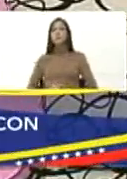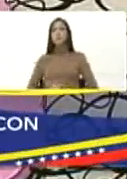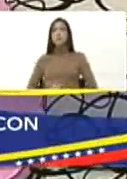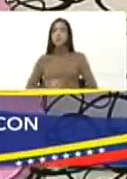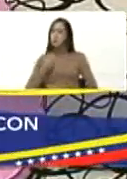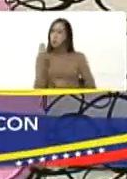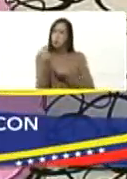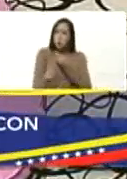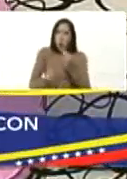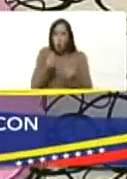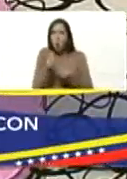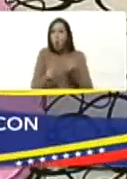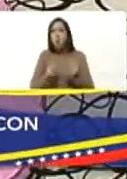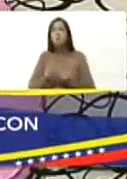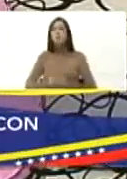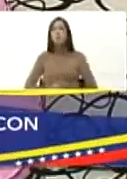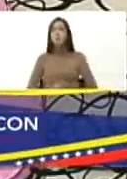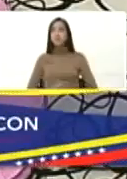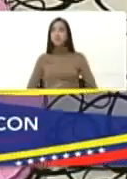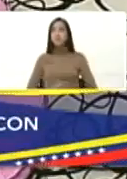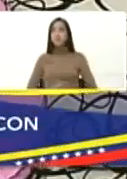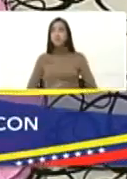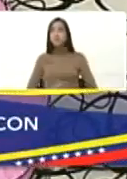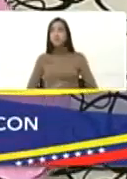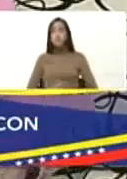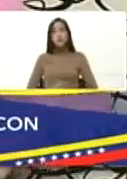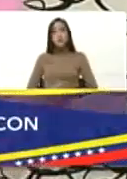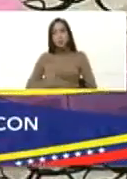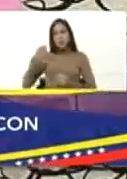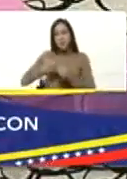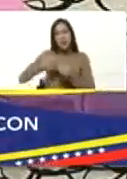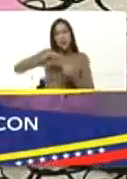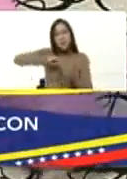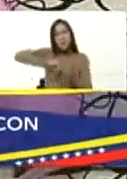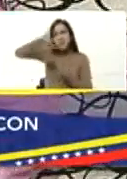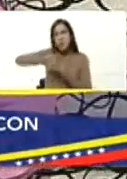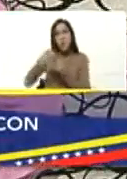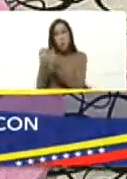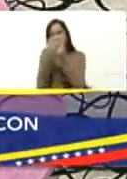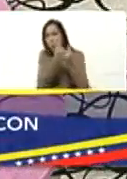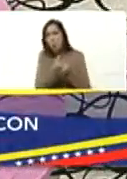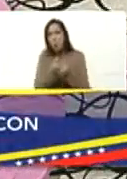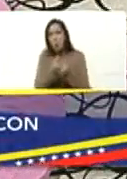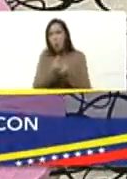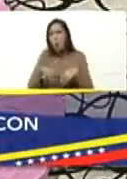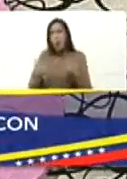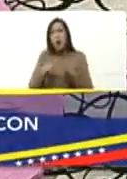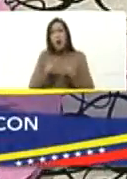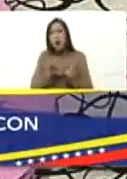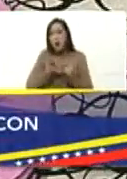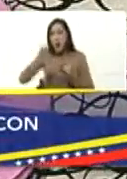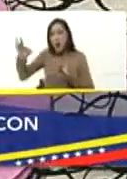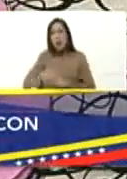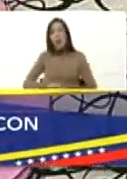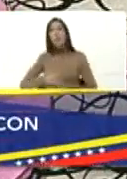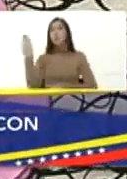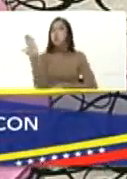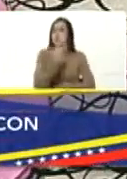que con desplome de los precios petroleros que hubo largos, con las sanciones que